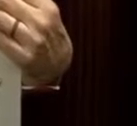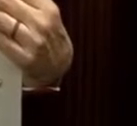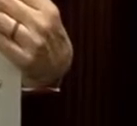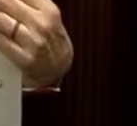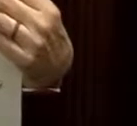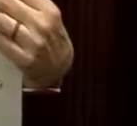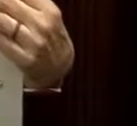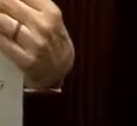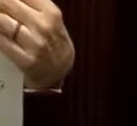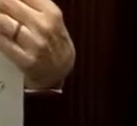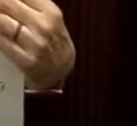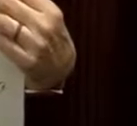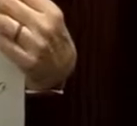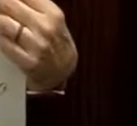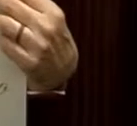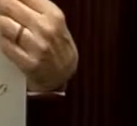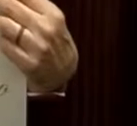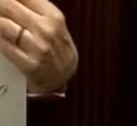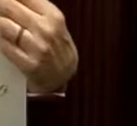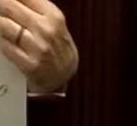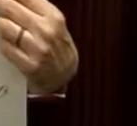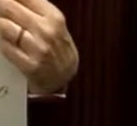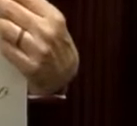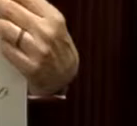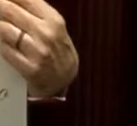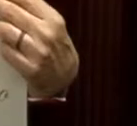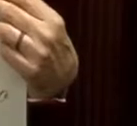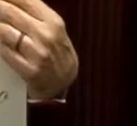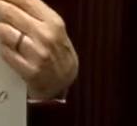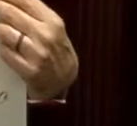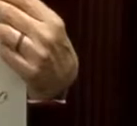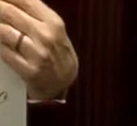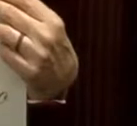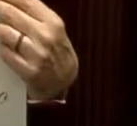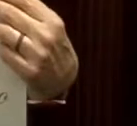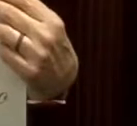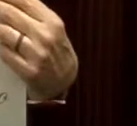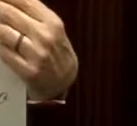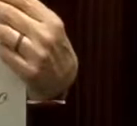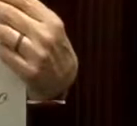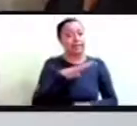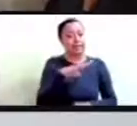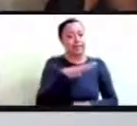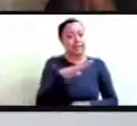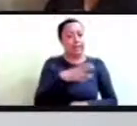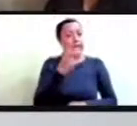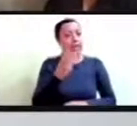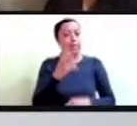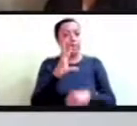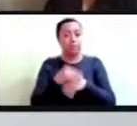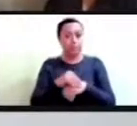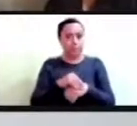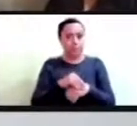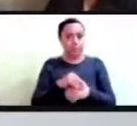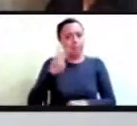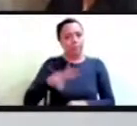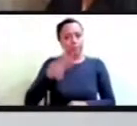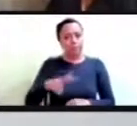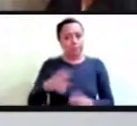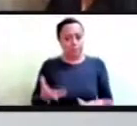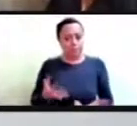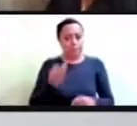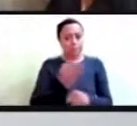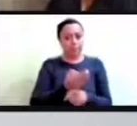porque tiene varias personas de todas generaciones. Y eso nos ha permitido, gracias a los jóvenes que se encuentran, a los